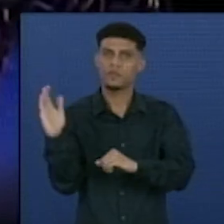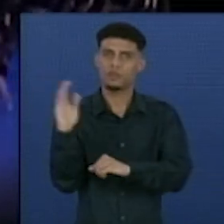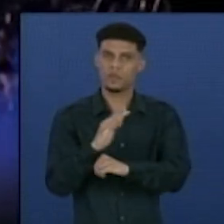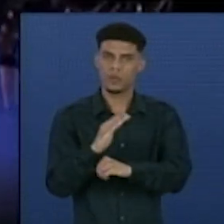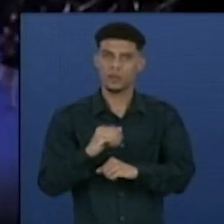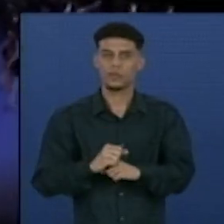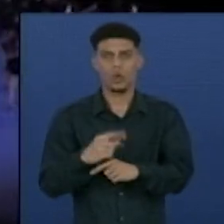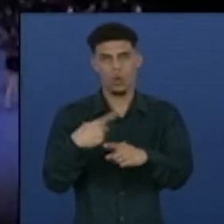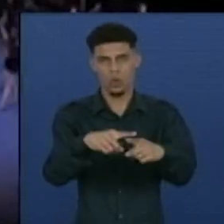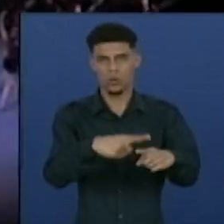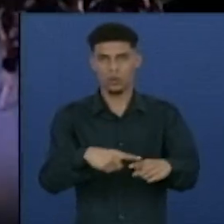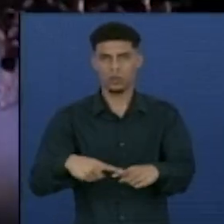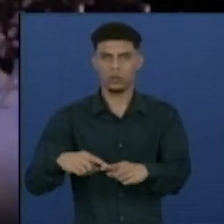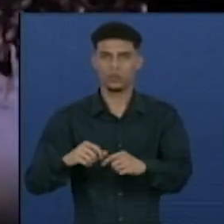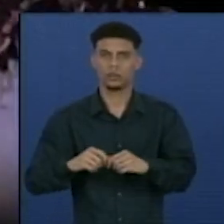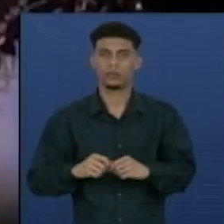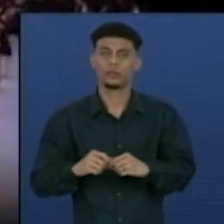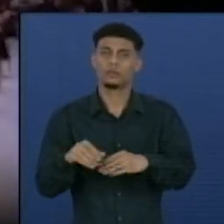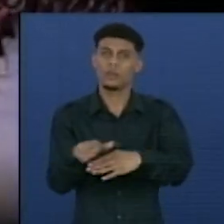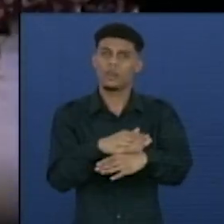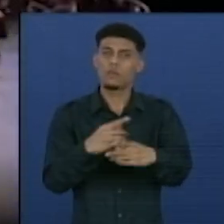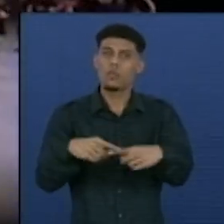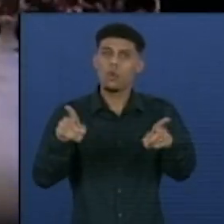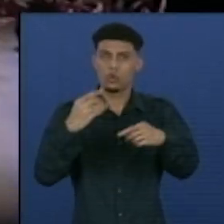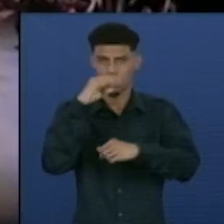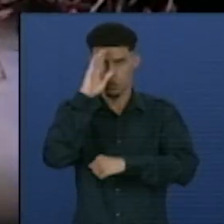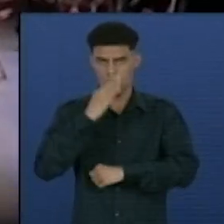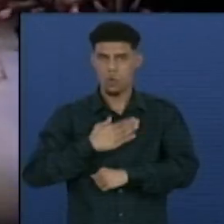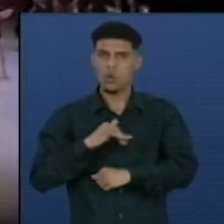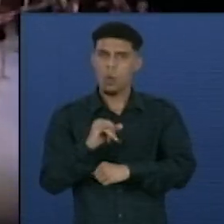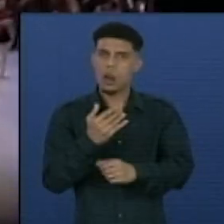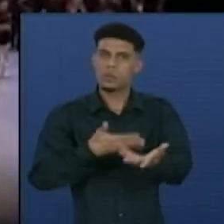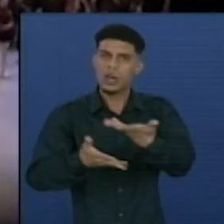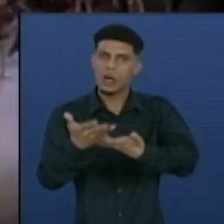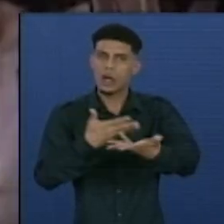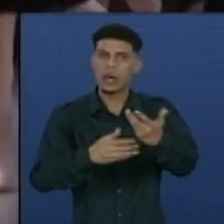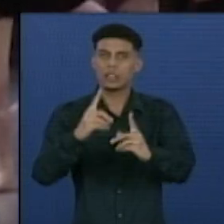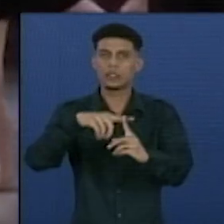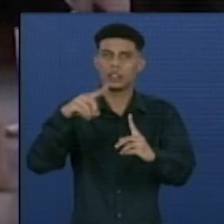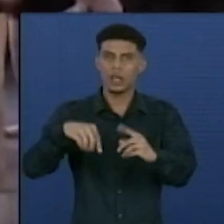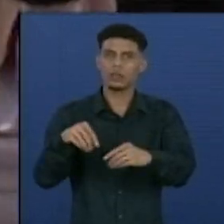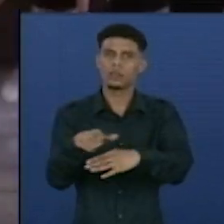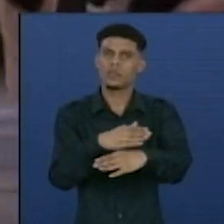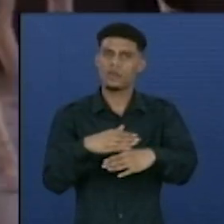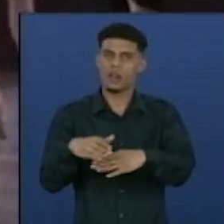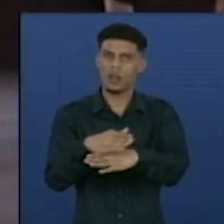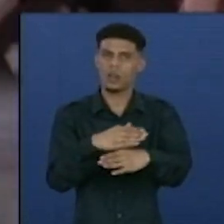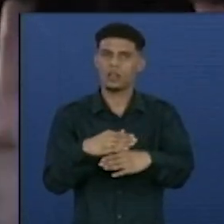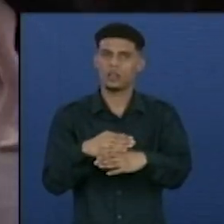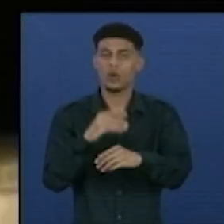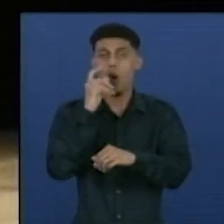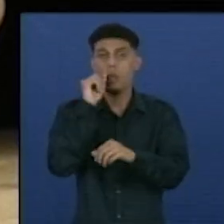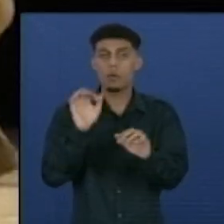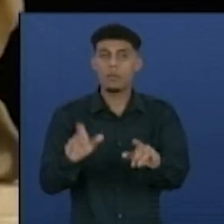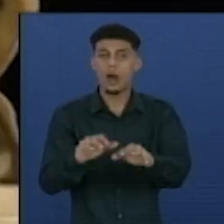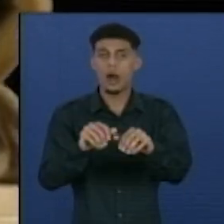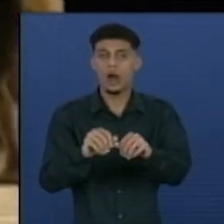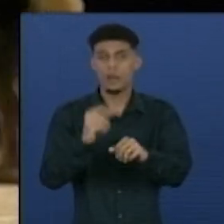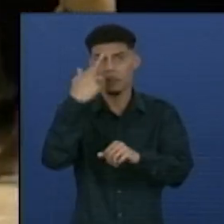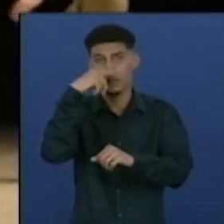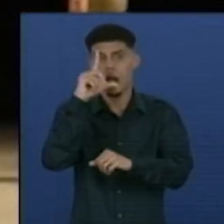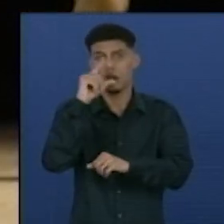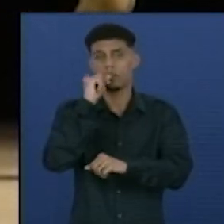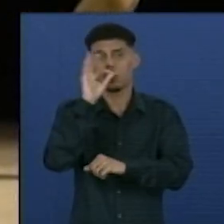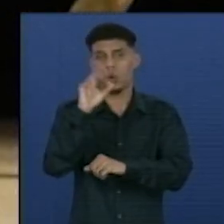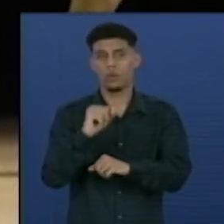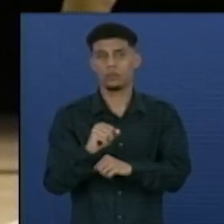Don, entre otros. Virtuosos músicos de Cuba igual compartirán la escena con danzantes como el pianista Aldo López Gavilán,